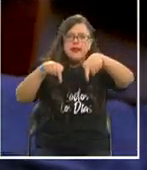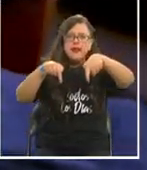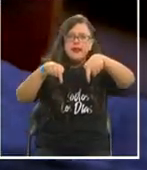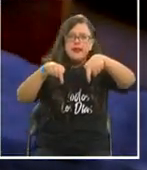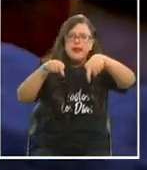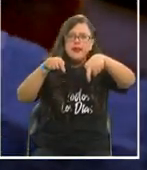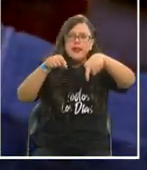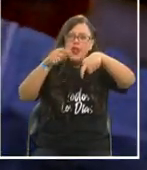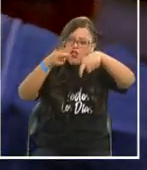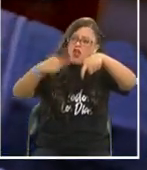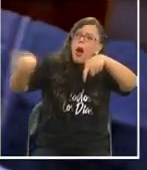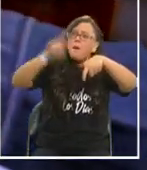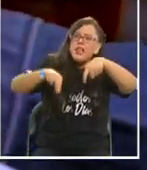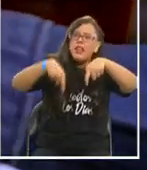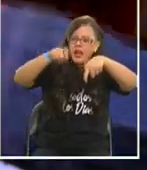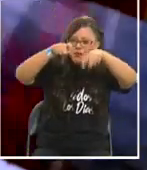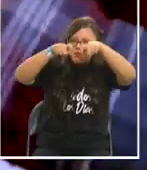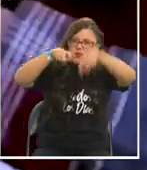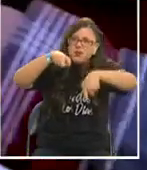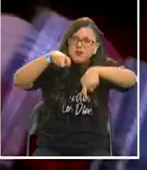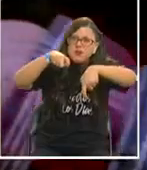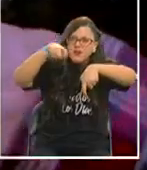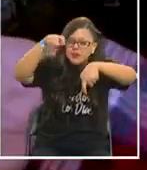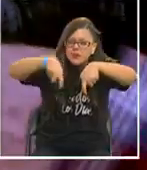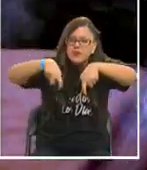Y vuelve a ser